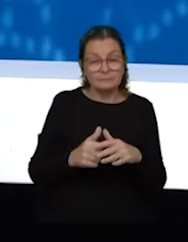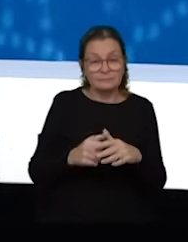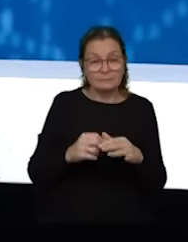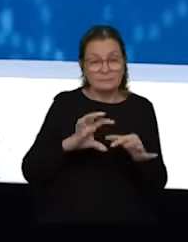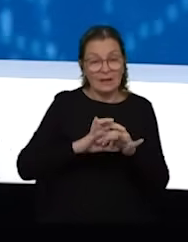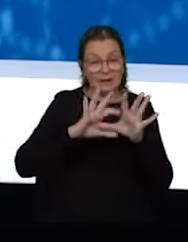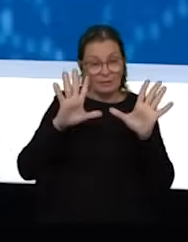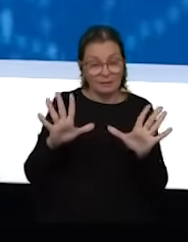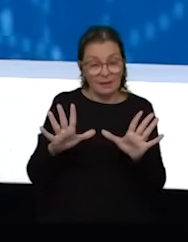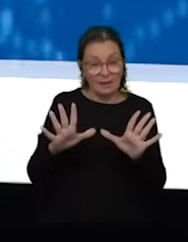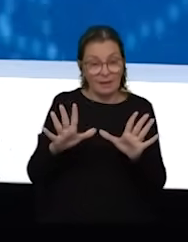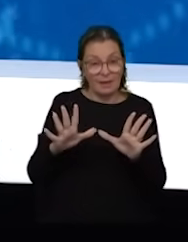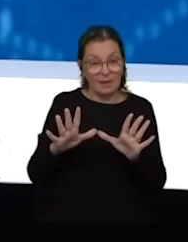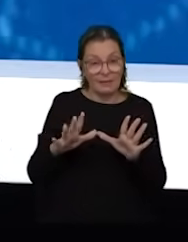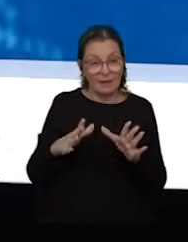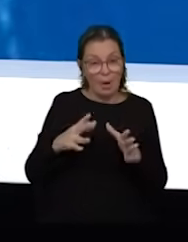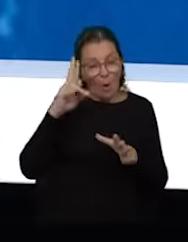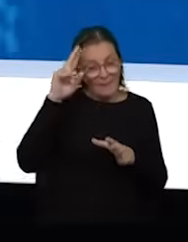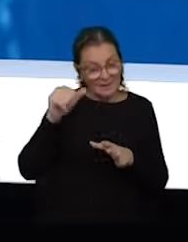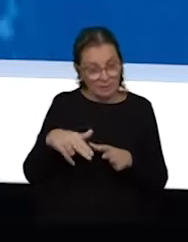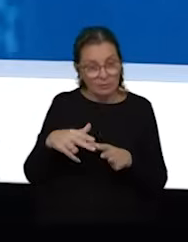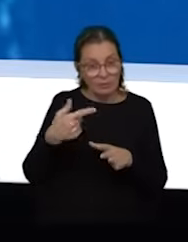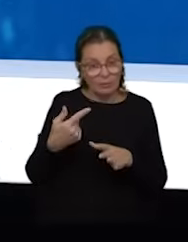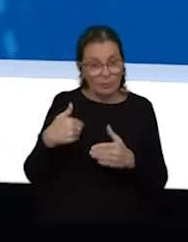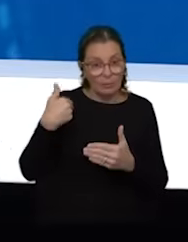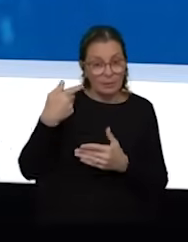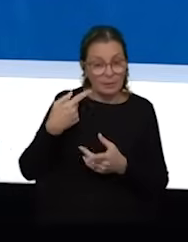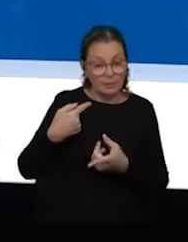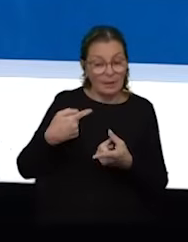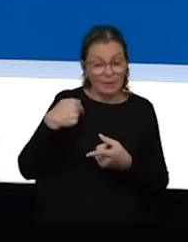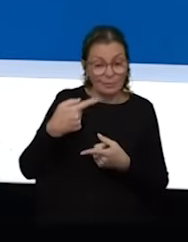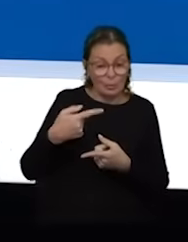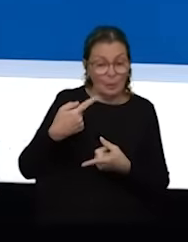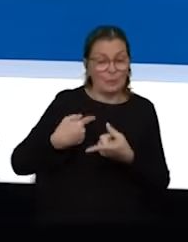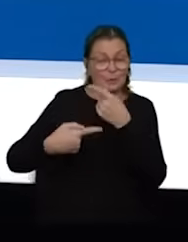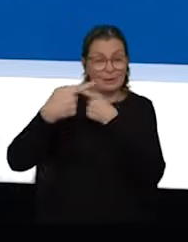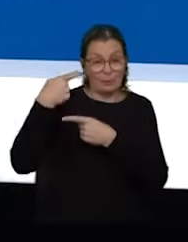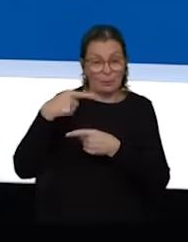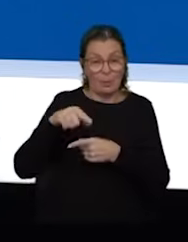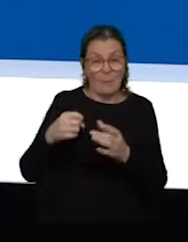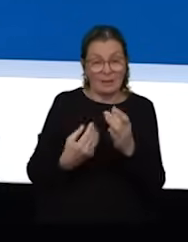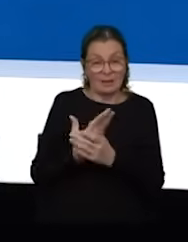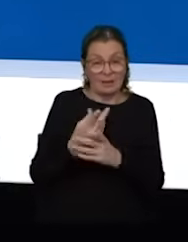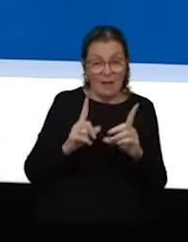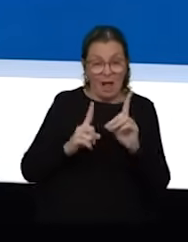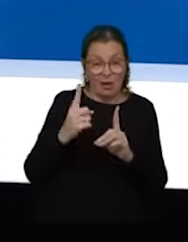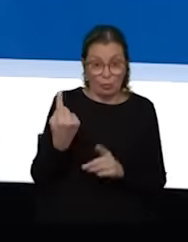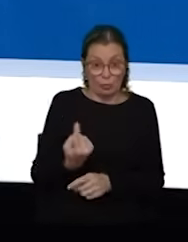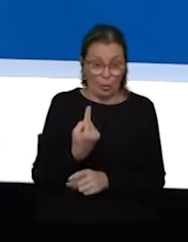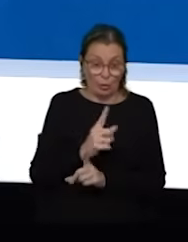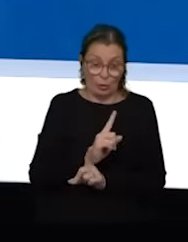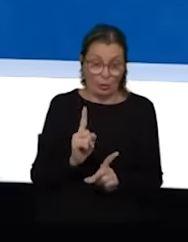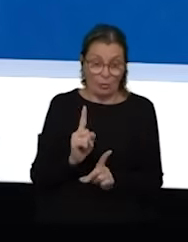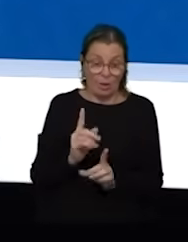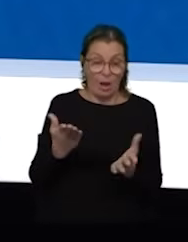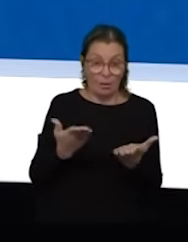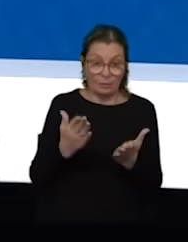libertades libertad de expresión en todo eso venimos retrocediendo es decir esto no parece ser una cosa aislada